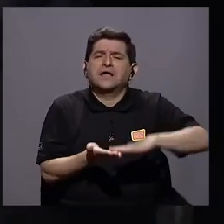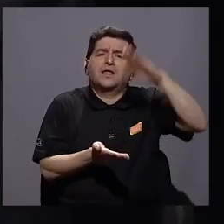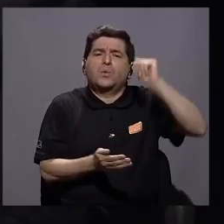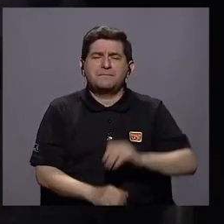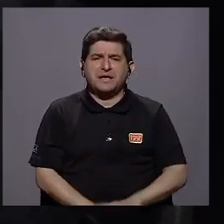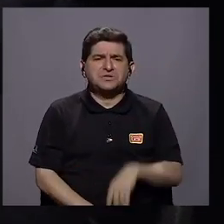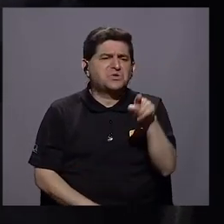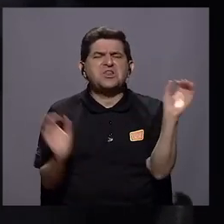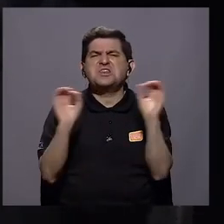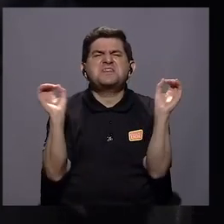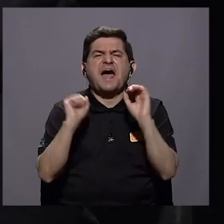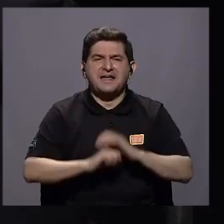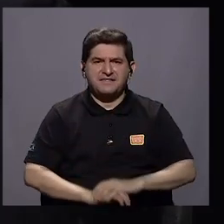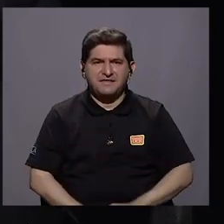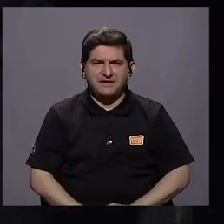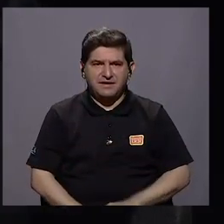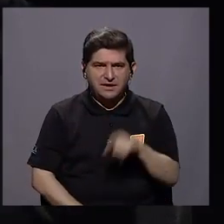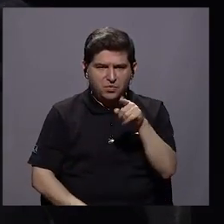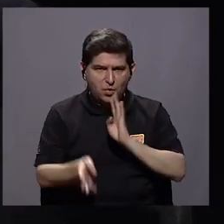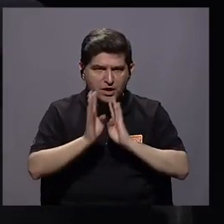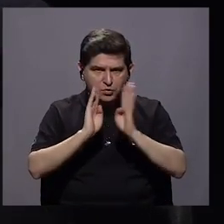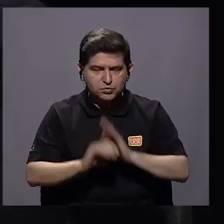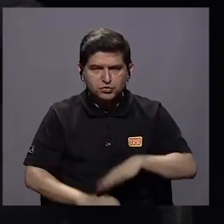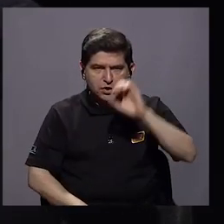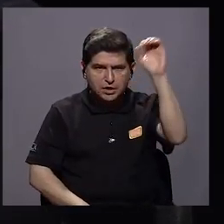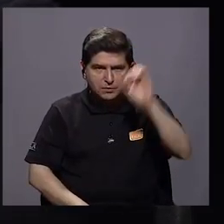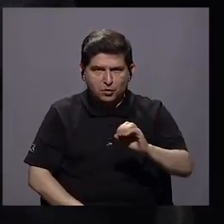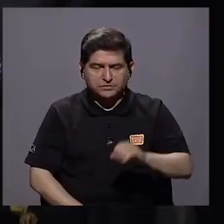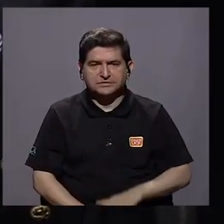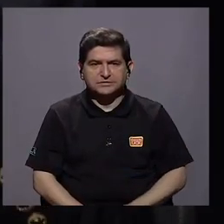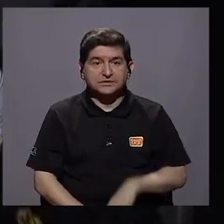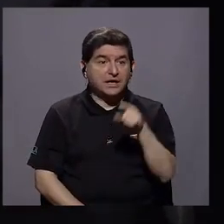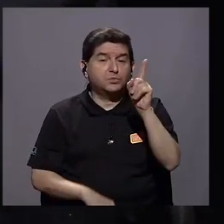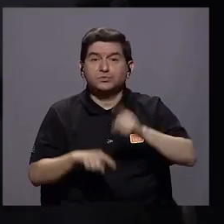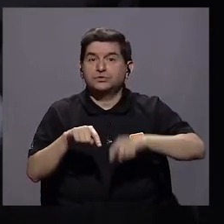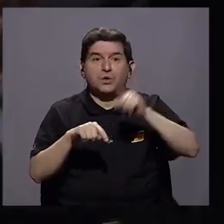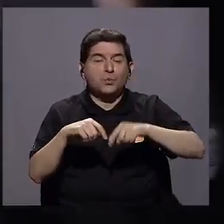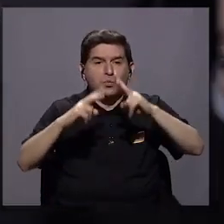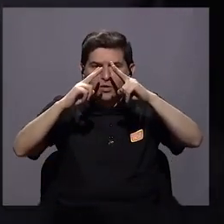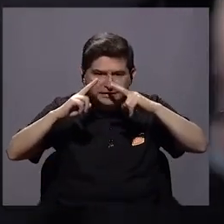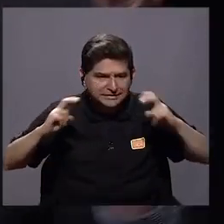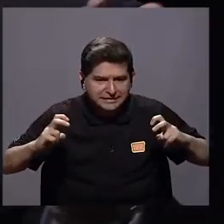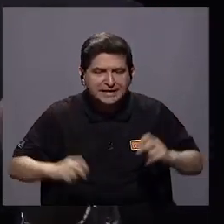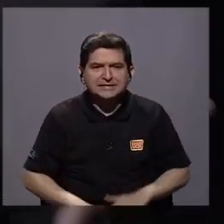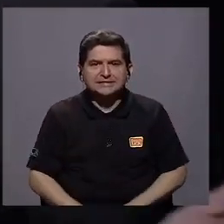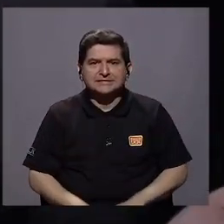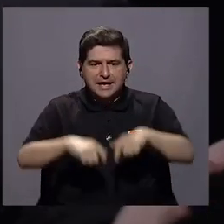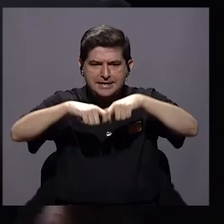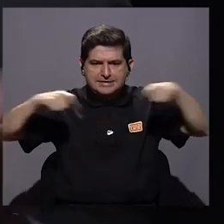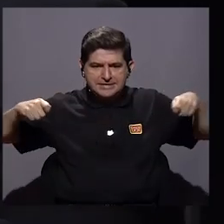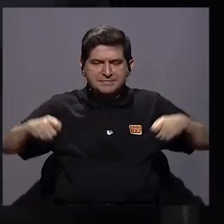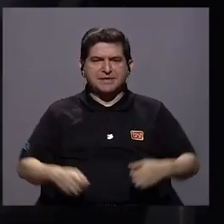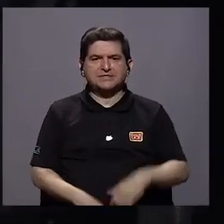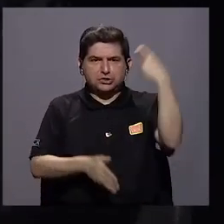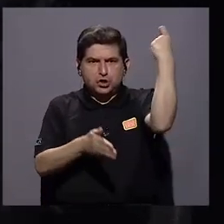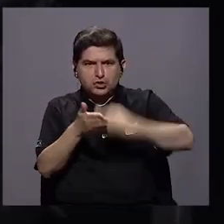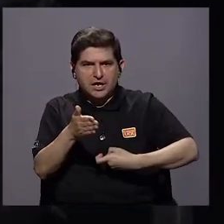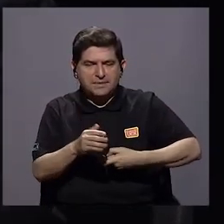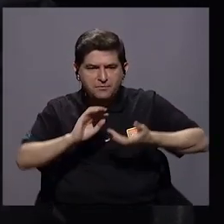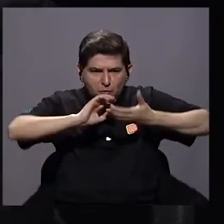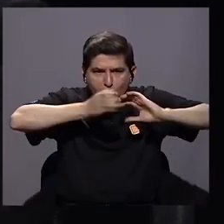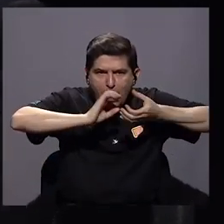0.50%, eso es nada. Y claro, cuando usted le hablan en porcentajes, usted no puede leer realmente la magnitud del impuesto que